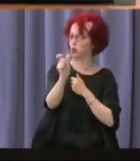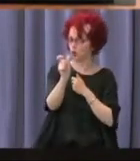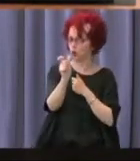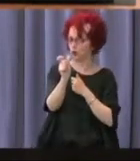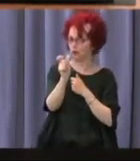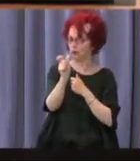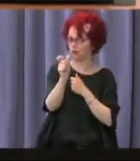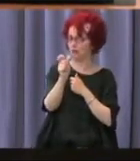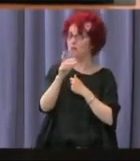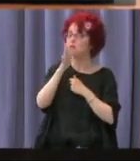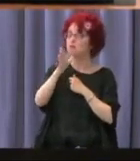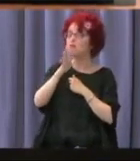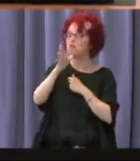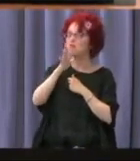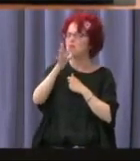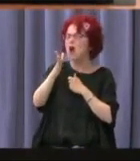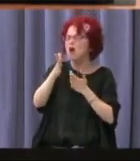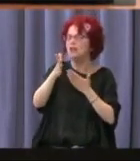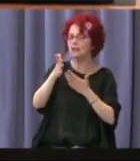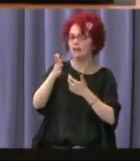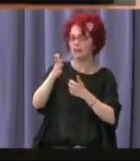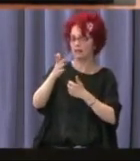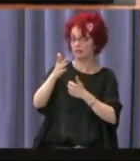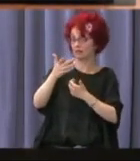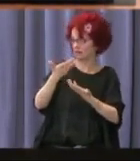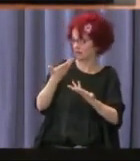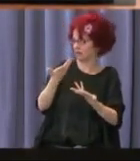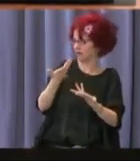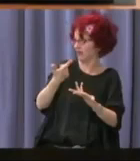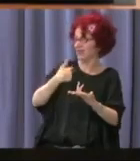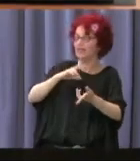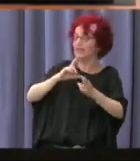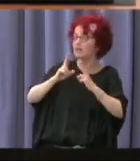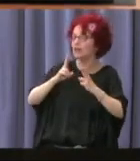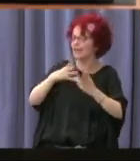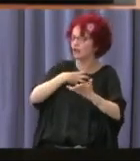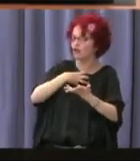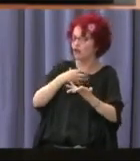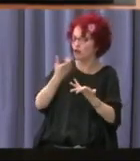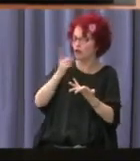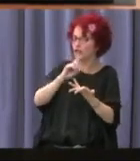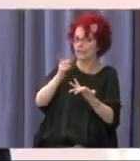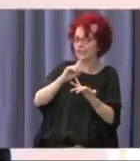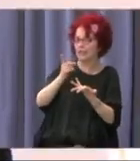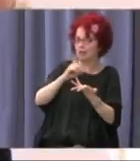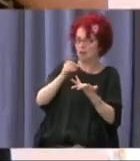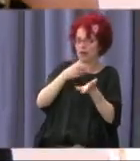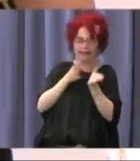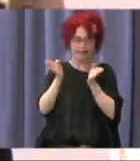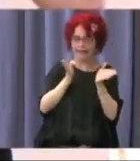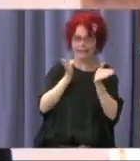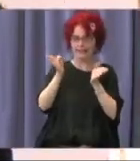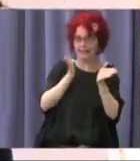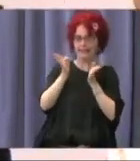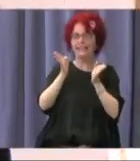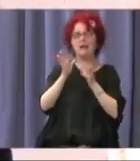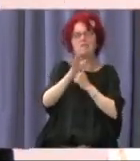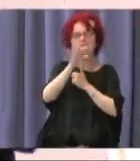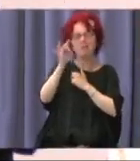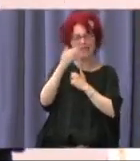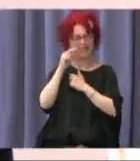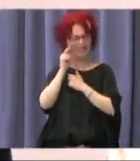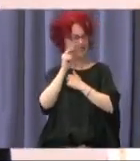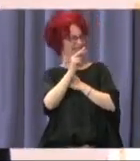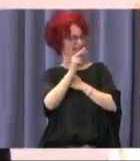Porque estamos, primero ya no tiene respuesta, ya posibilidad, en el, no le puede responder. Segundo, le ha quitado toda la profesionalidad.